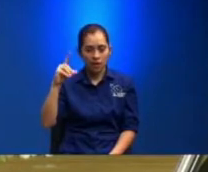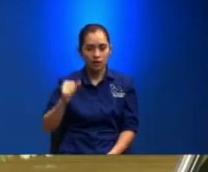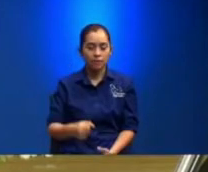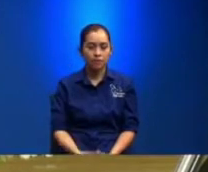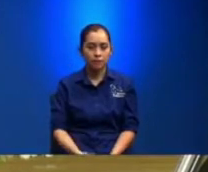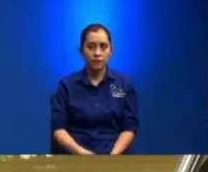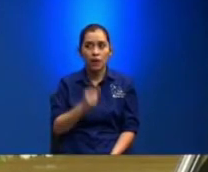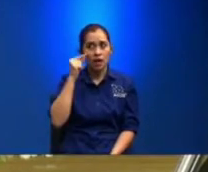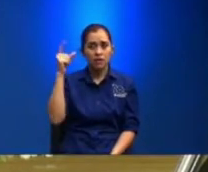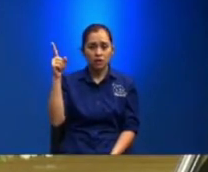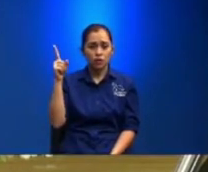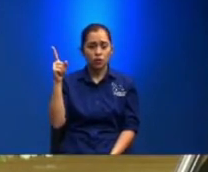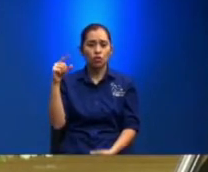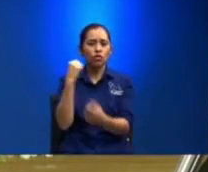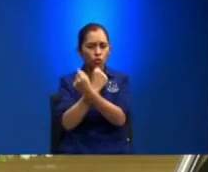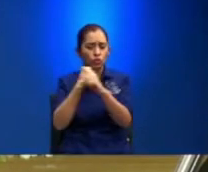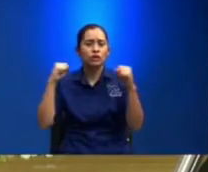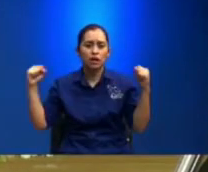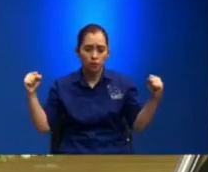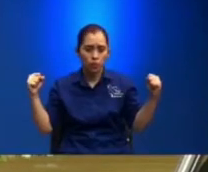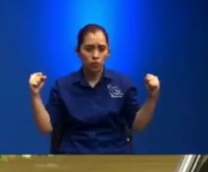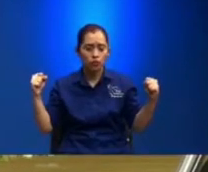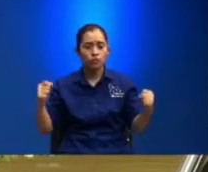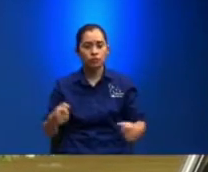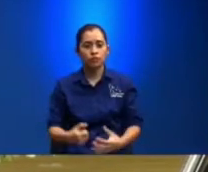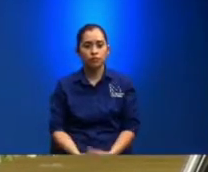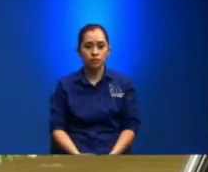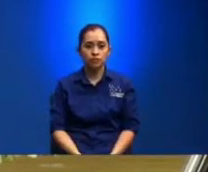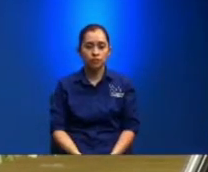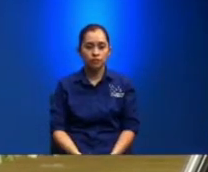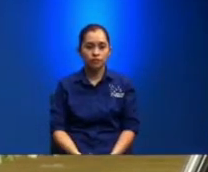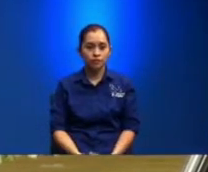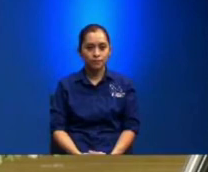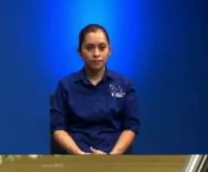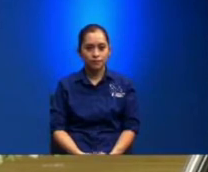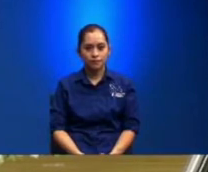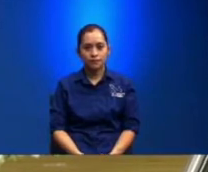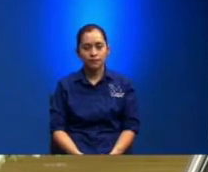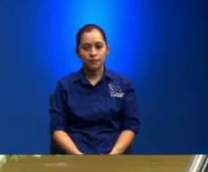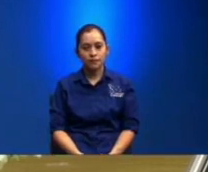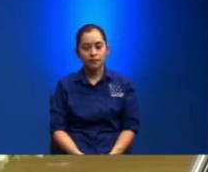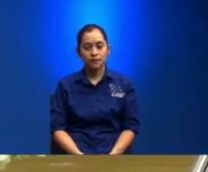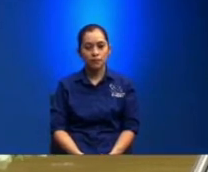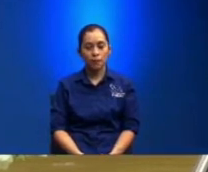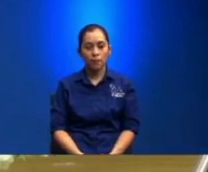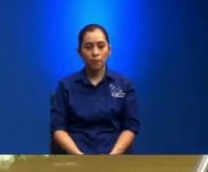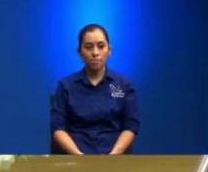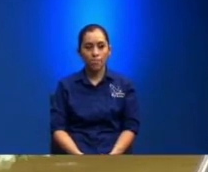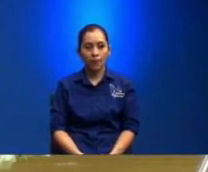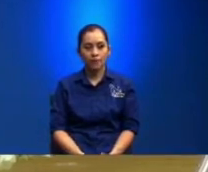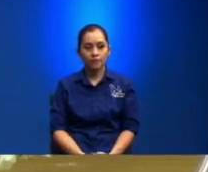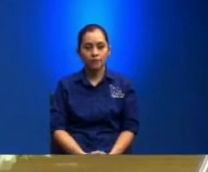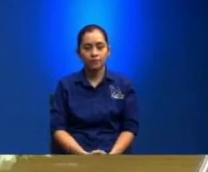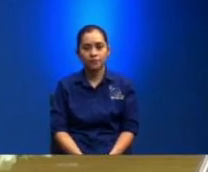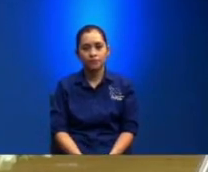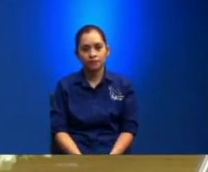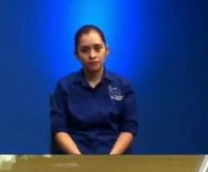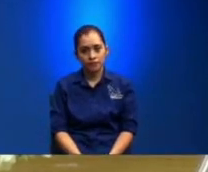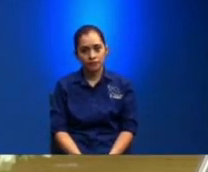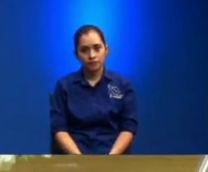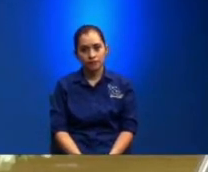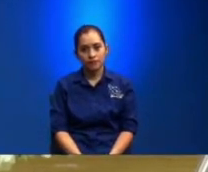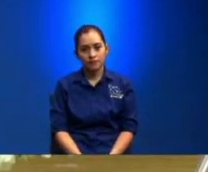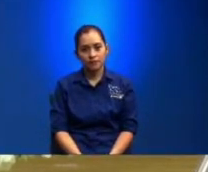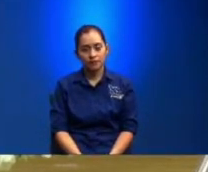mi expectativa no es ese fuego eterno que y espero que la suya tampoco